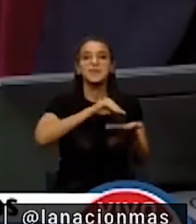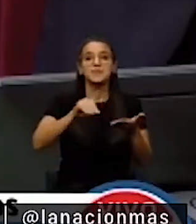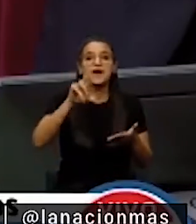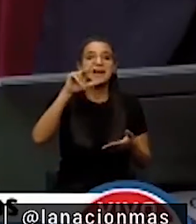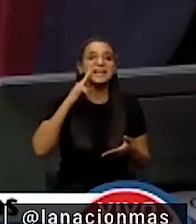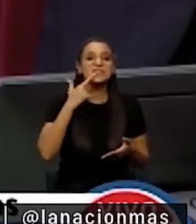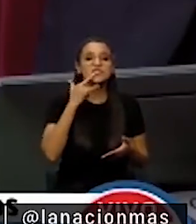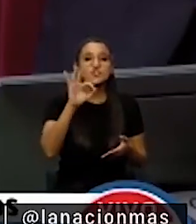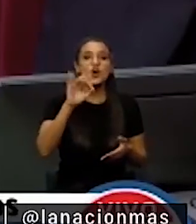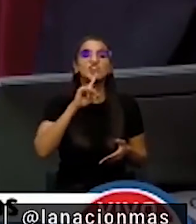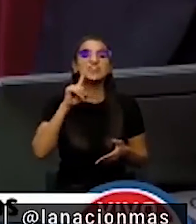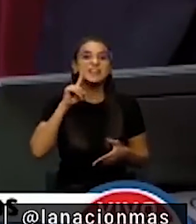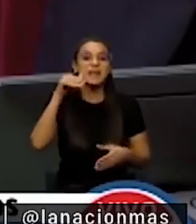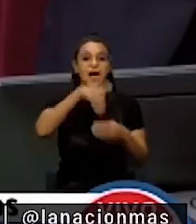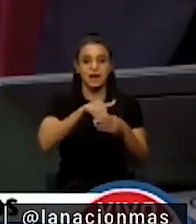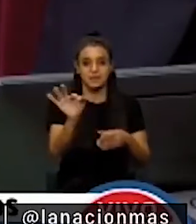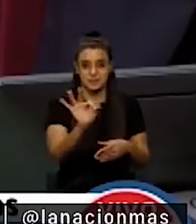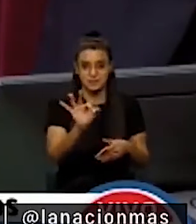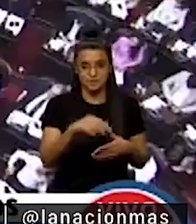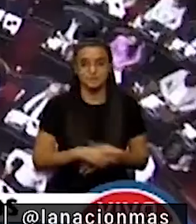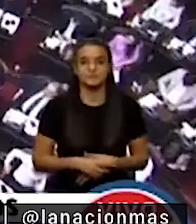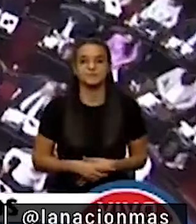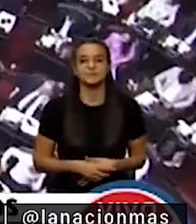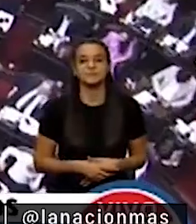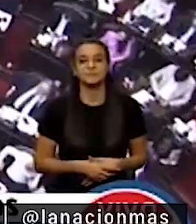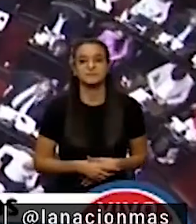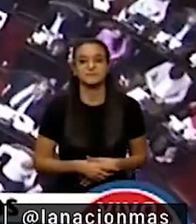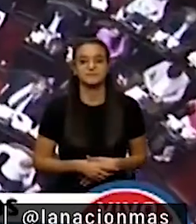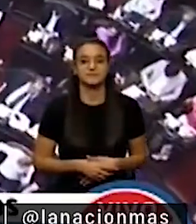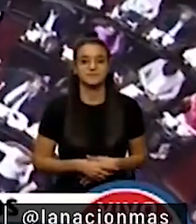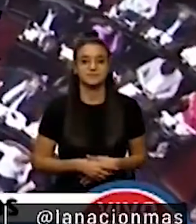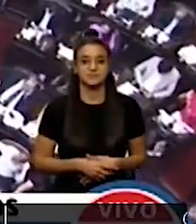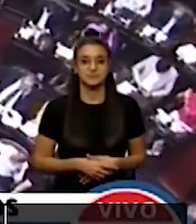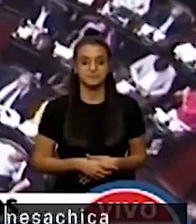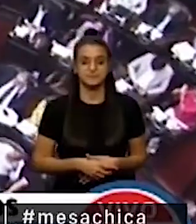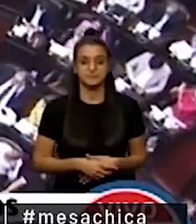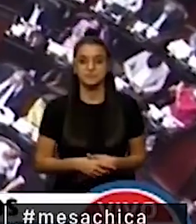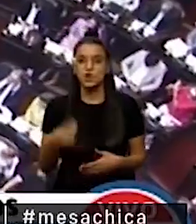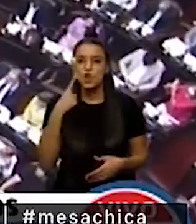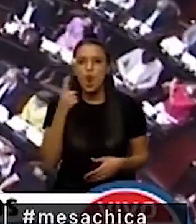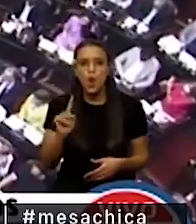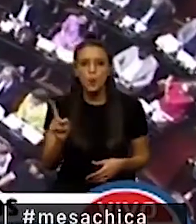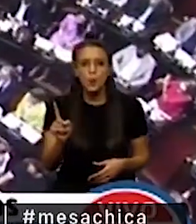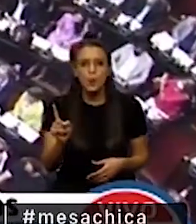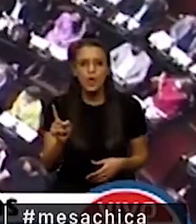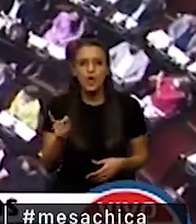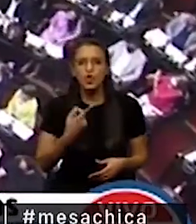Diputado Rizzotti, es abstención. ¿Dónde está? No lo veo el color. Ah.